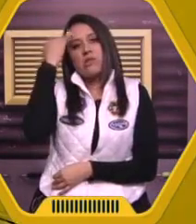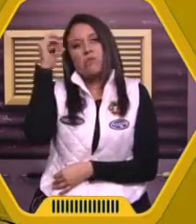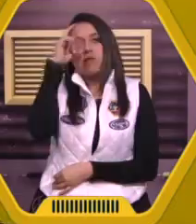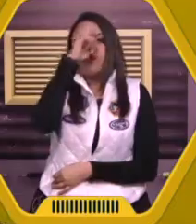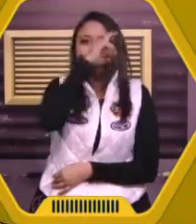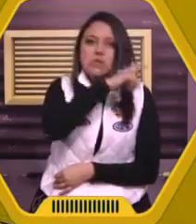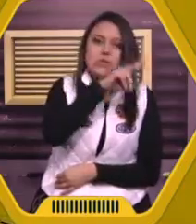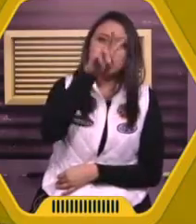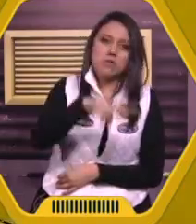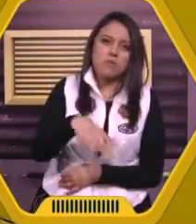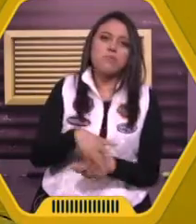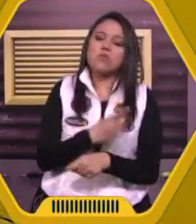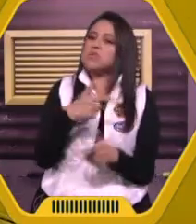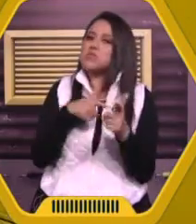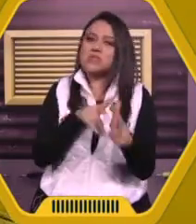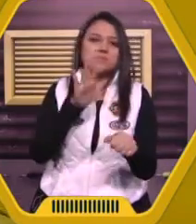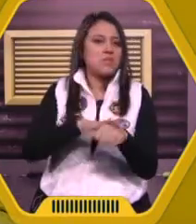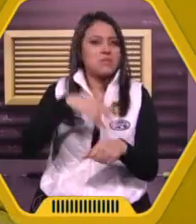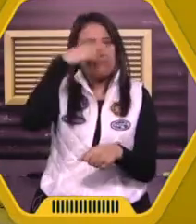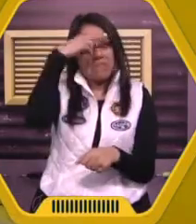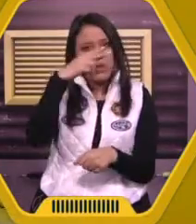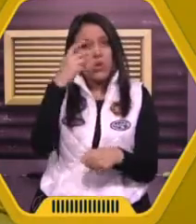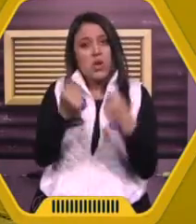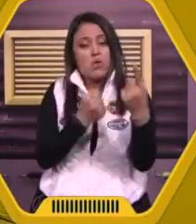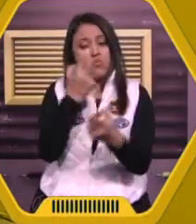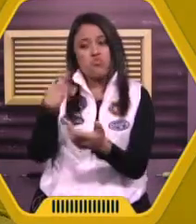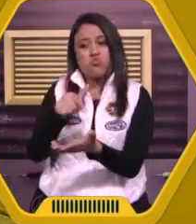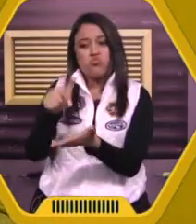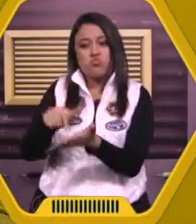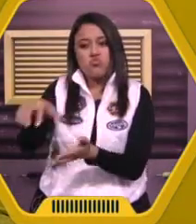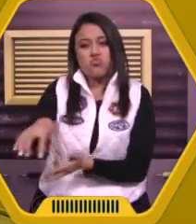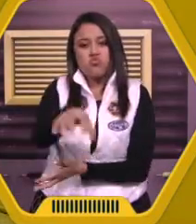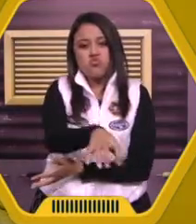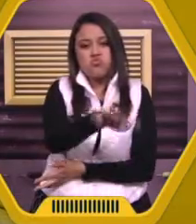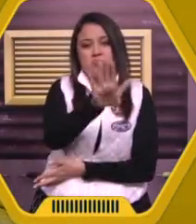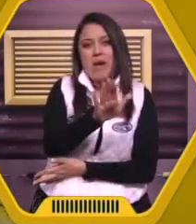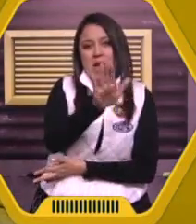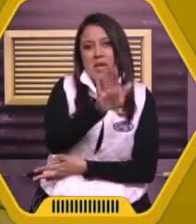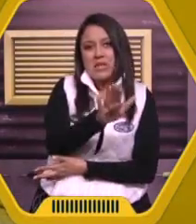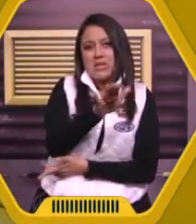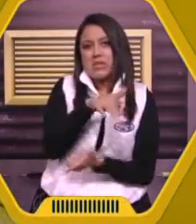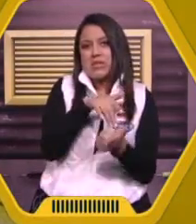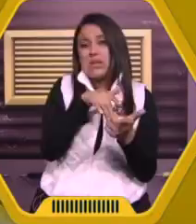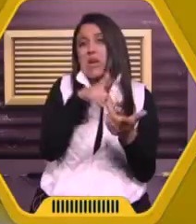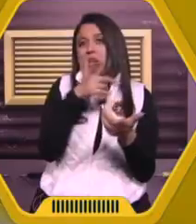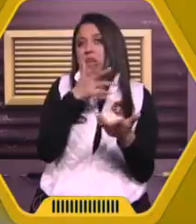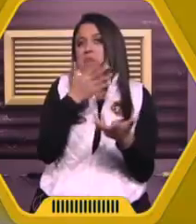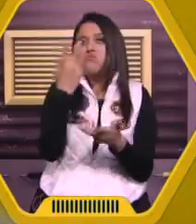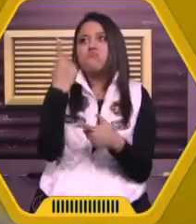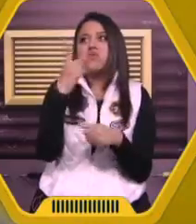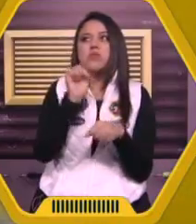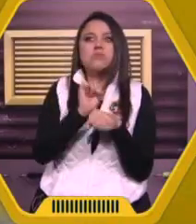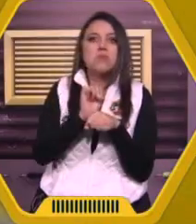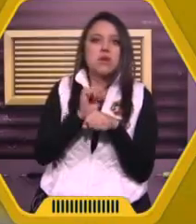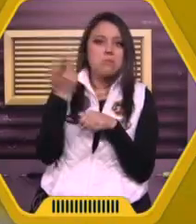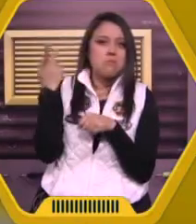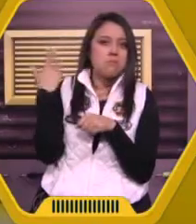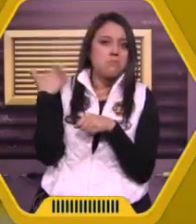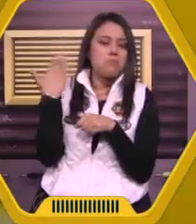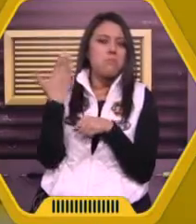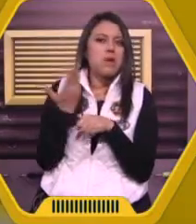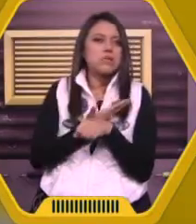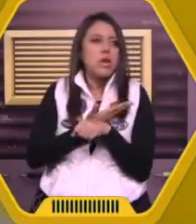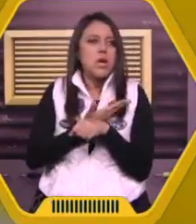que pasó, que sigue pasando México, porque hay lugares en los que parece que apenas sucedió hace una semana el temblor. Así